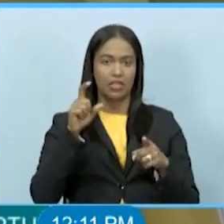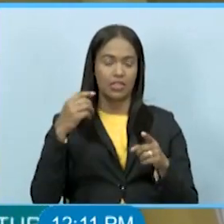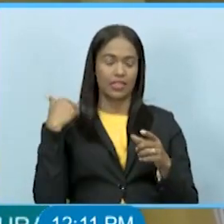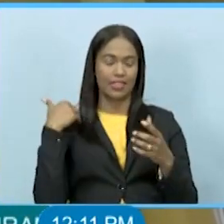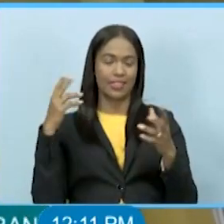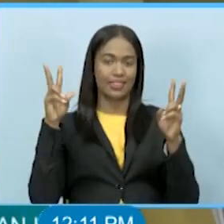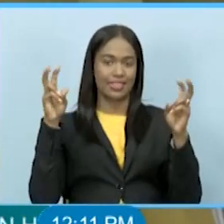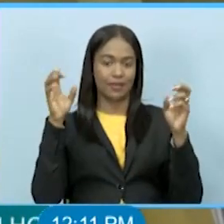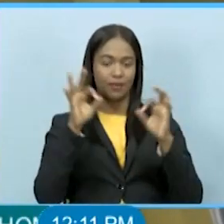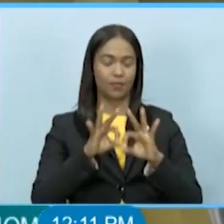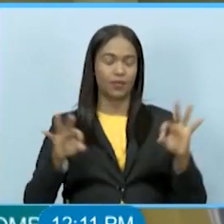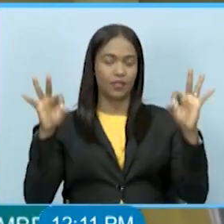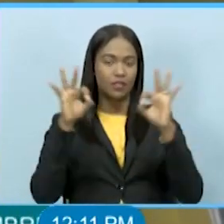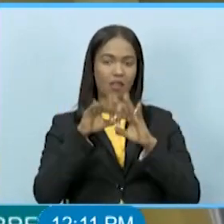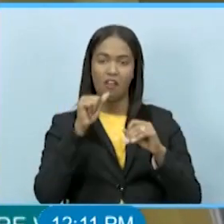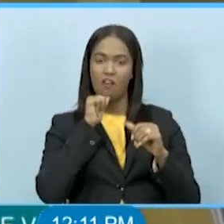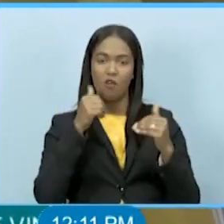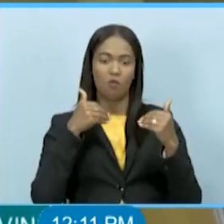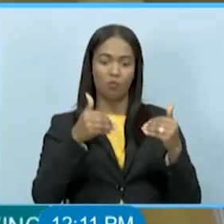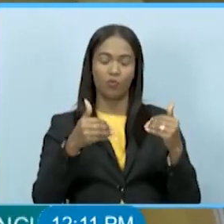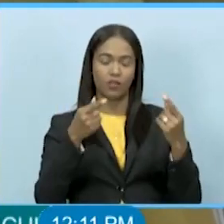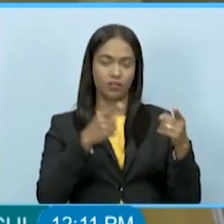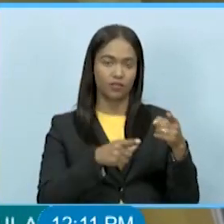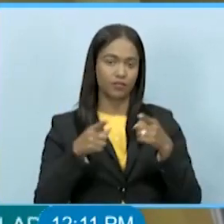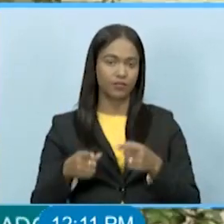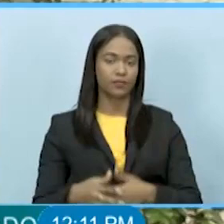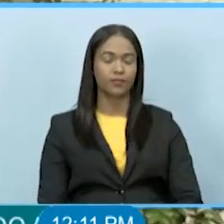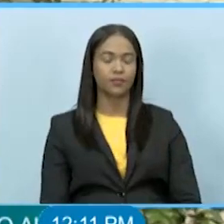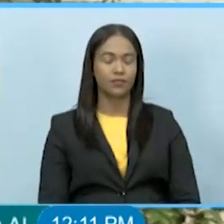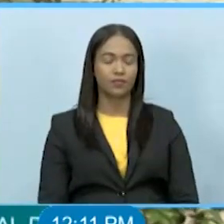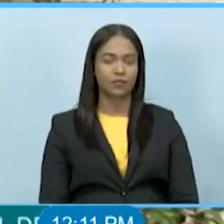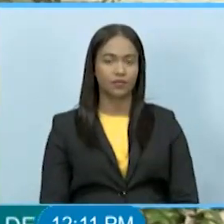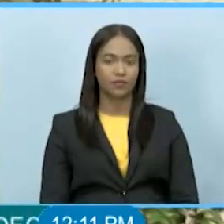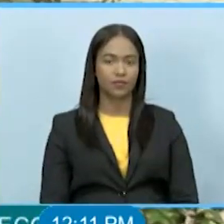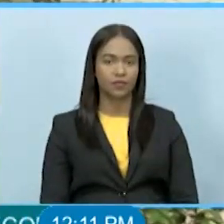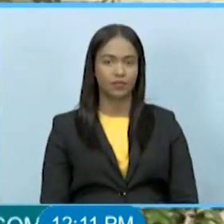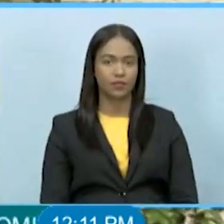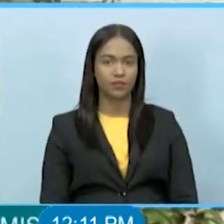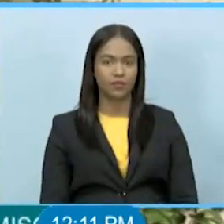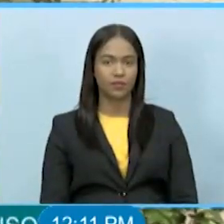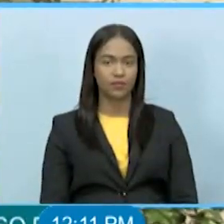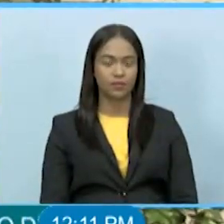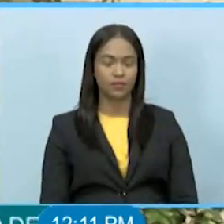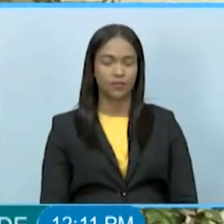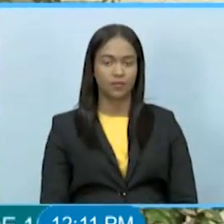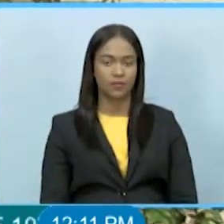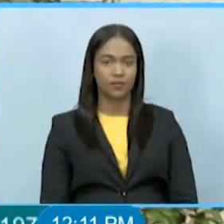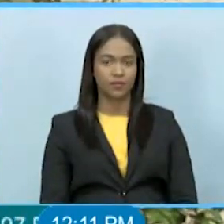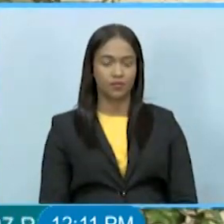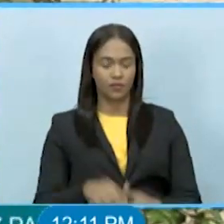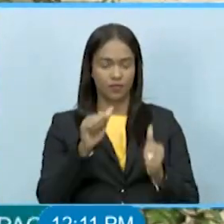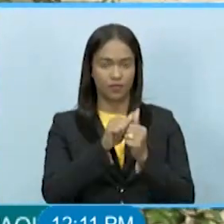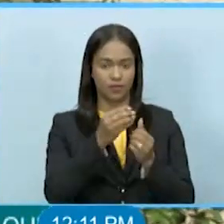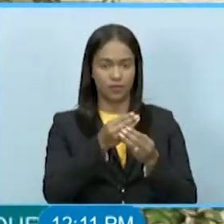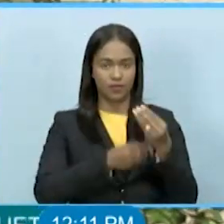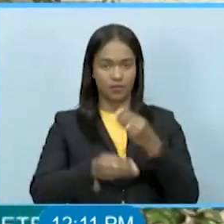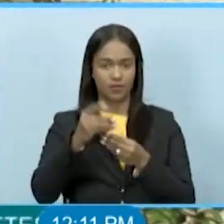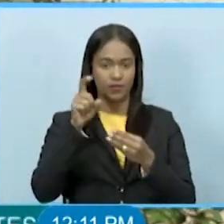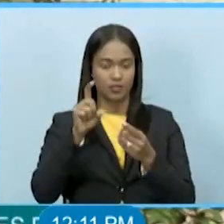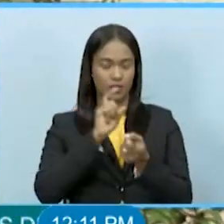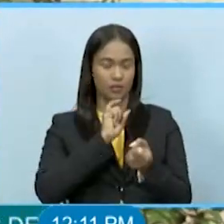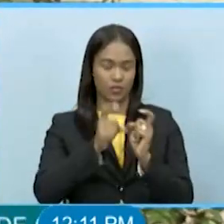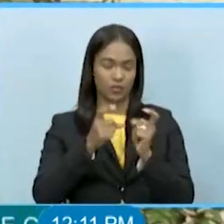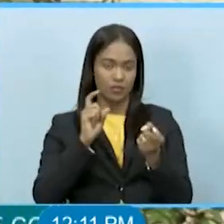aspectos importantes que no fueron tomados en cuenta. En lo que respecta a los montos, creo que deben ser